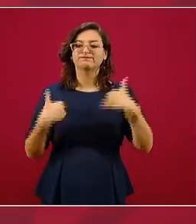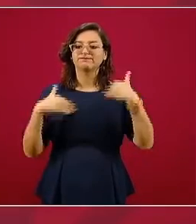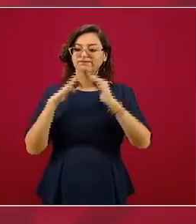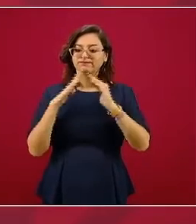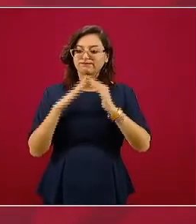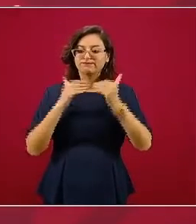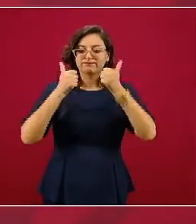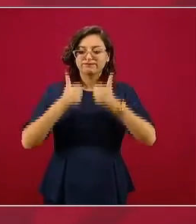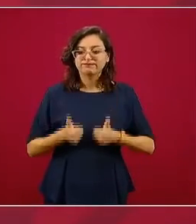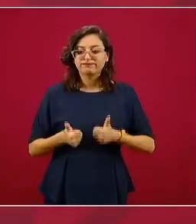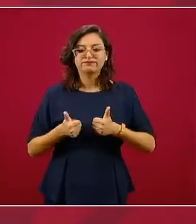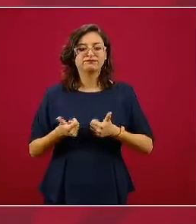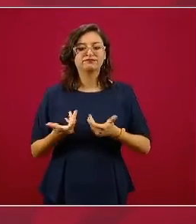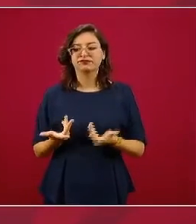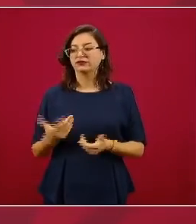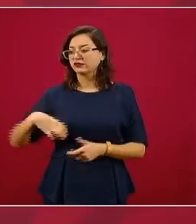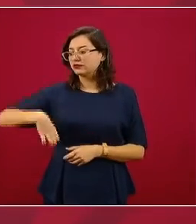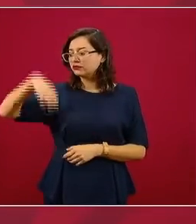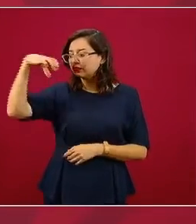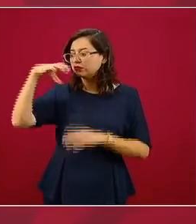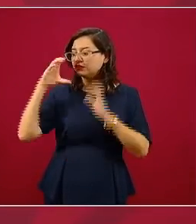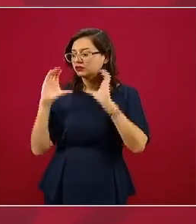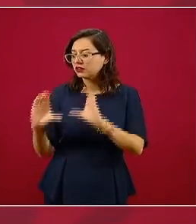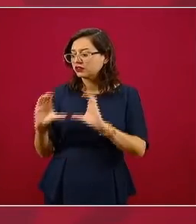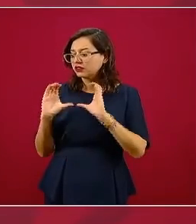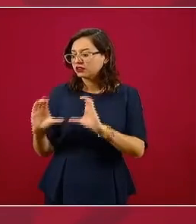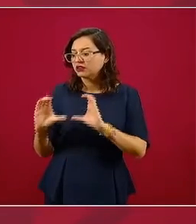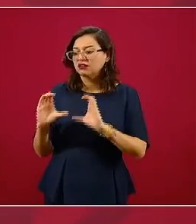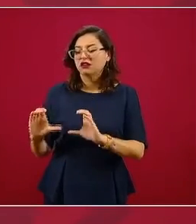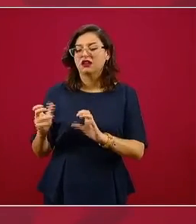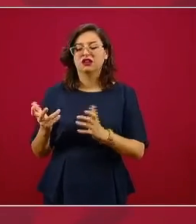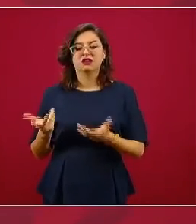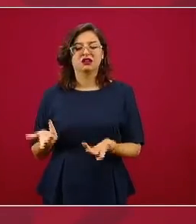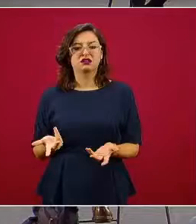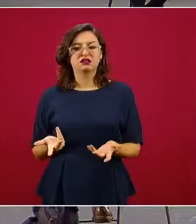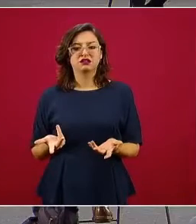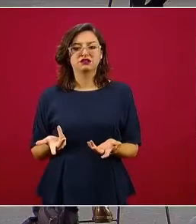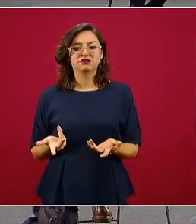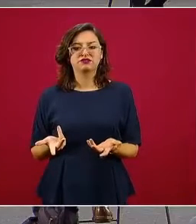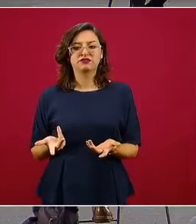guardándonos, cuidando a nuestros adultos mayores,